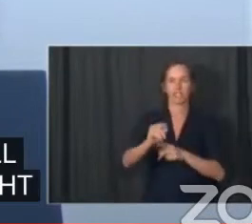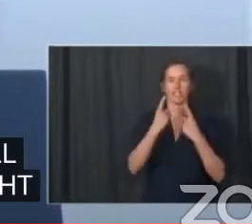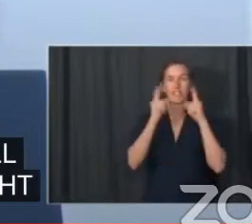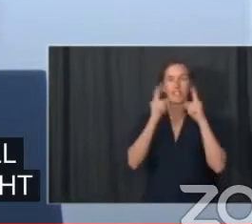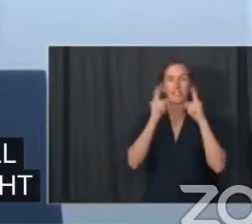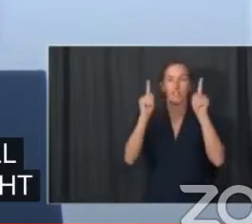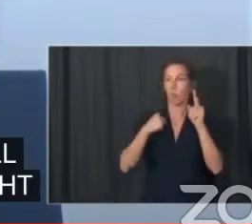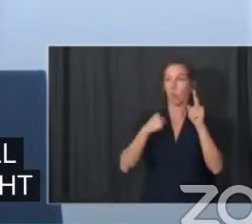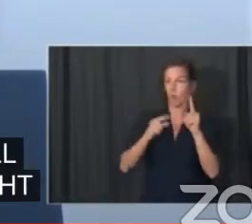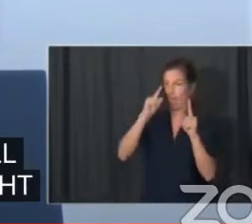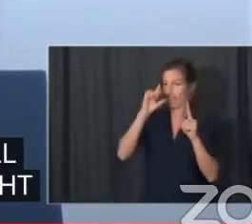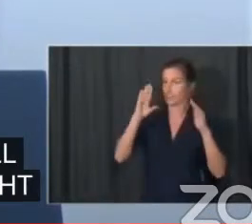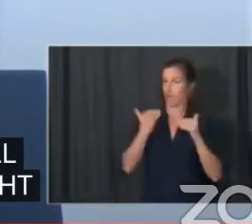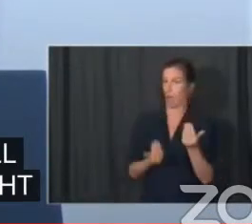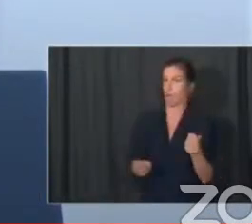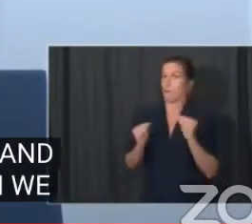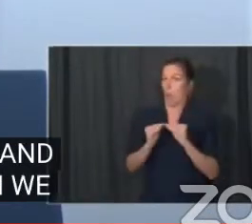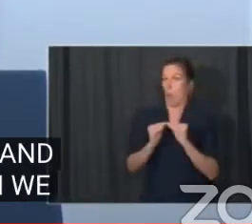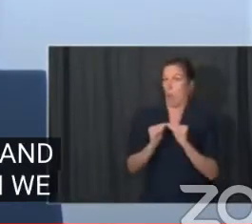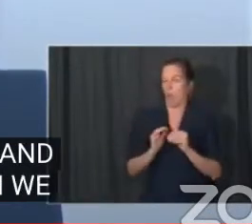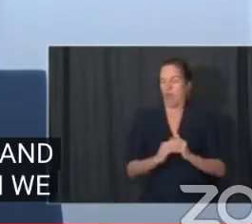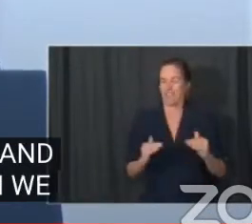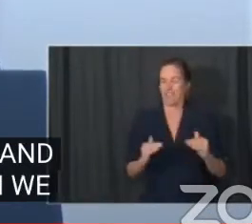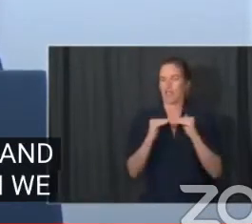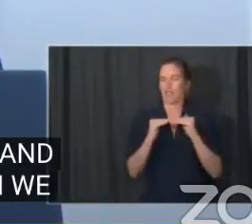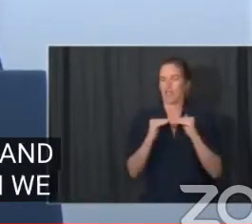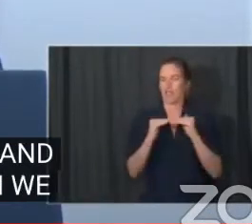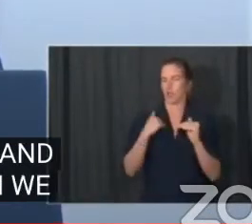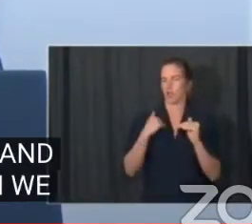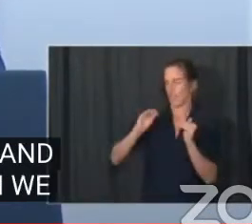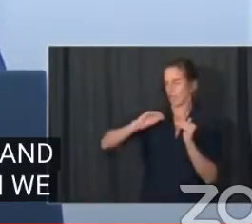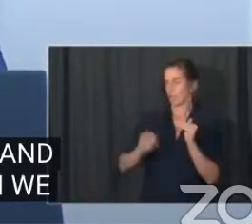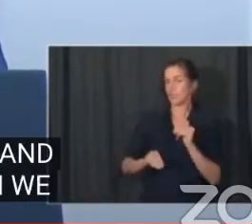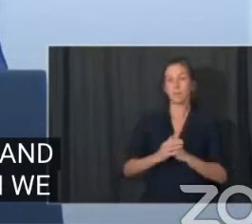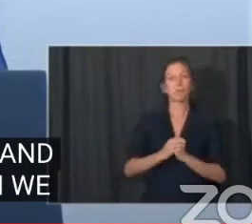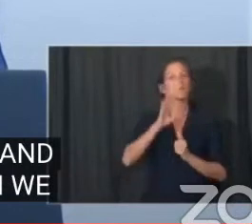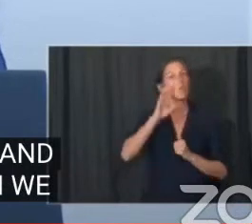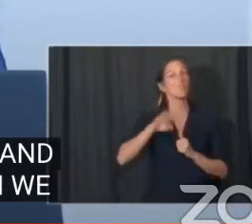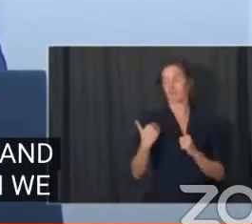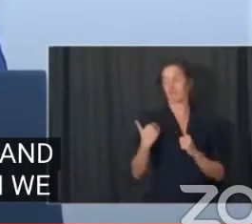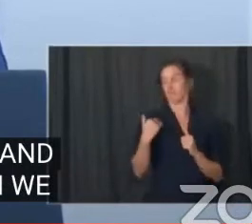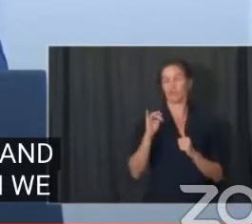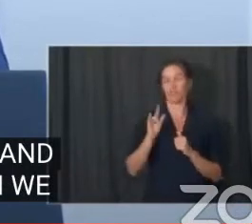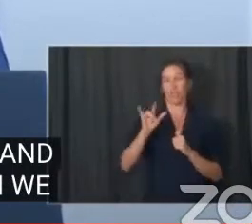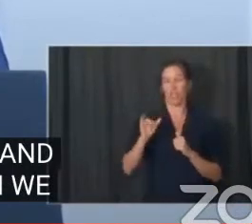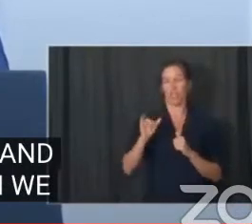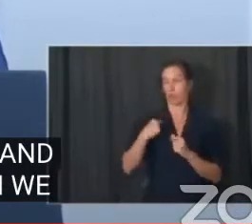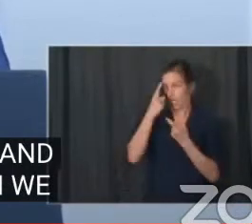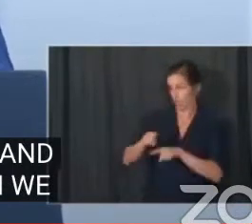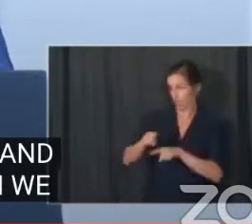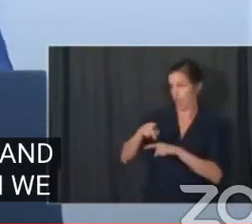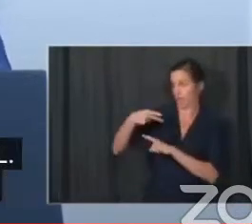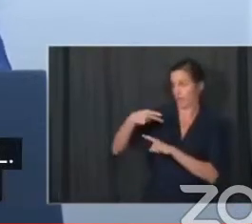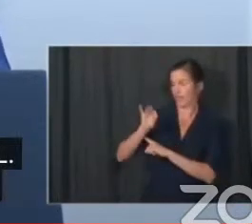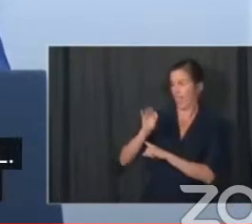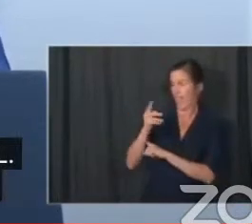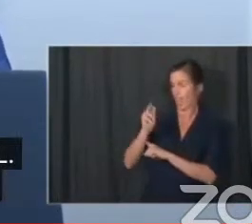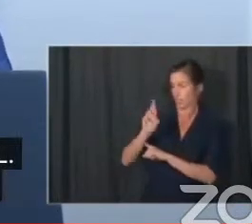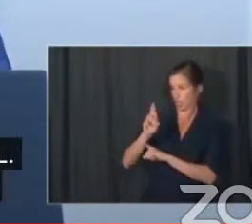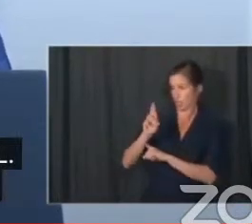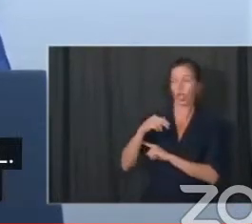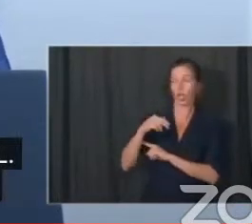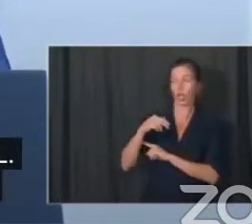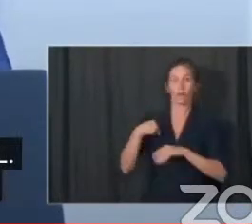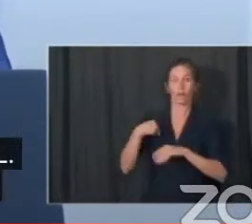están more if that's próximas a possible. suceder. In July, my administration reached an Hemos agreement with sobrepasado las Pfizer to expectativas. provide $1.95 billion